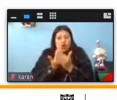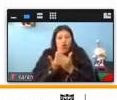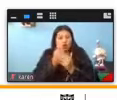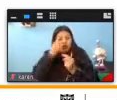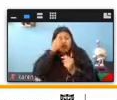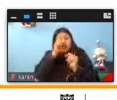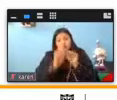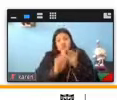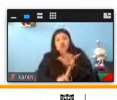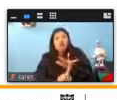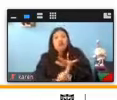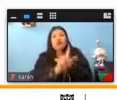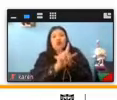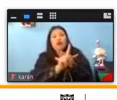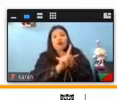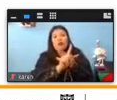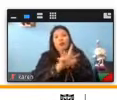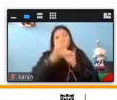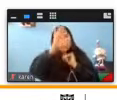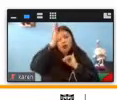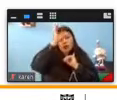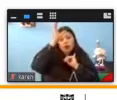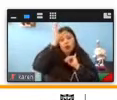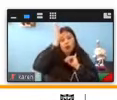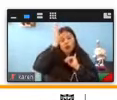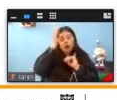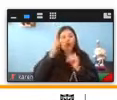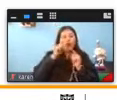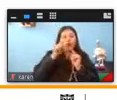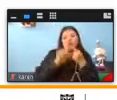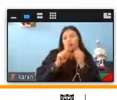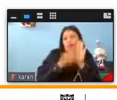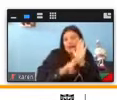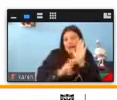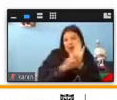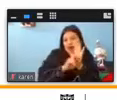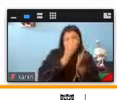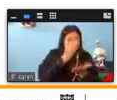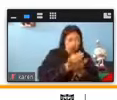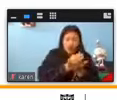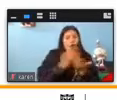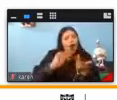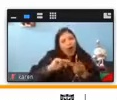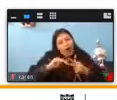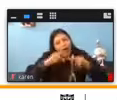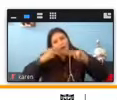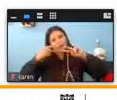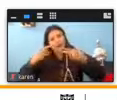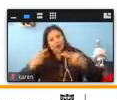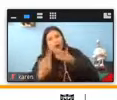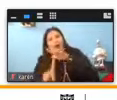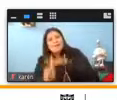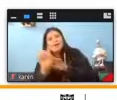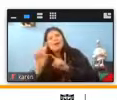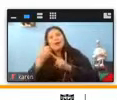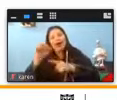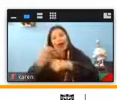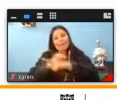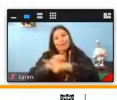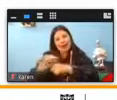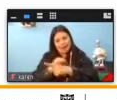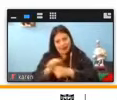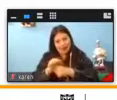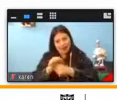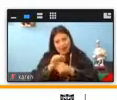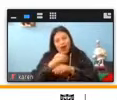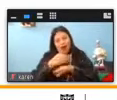de una conceptualización o teórica desde la cual se parte, sino que al contrario, se parte de la práctica y